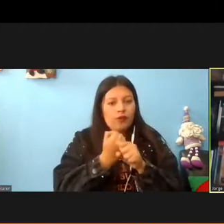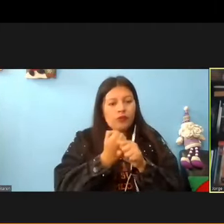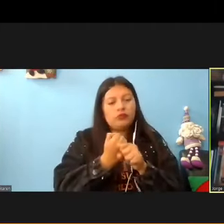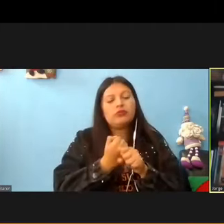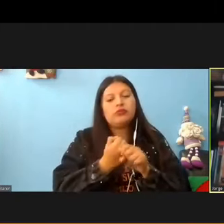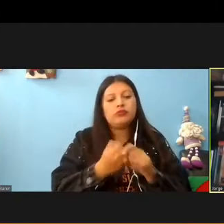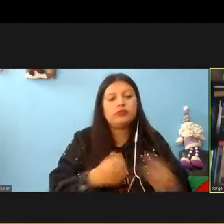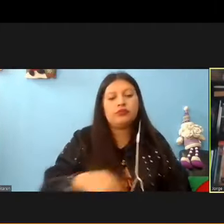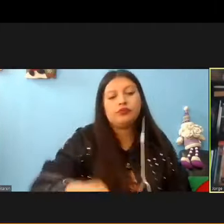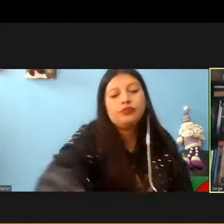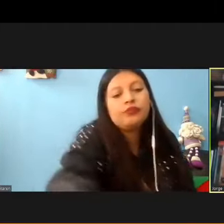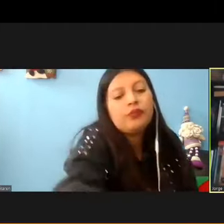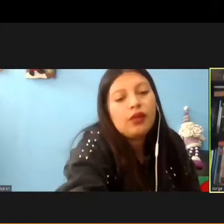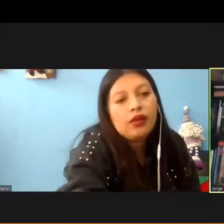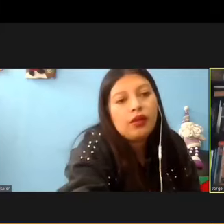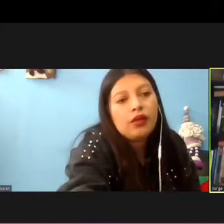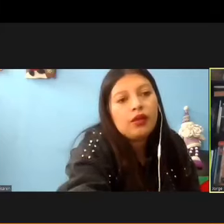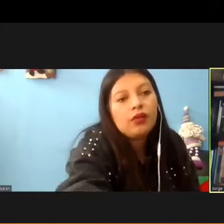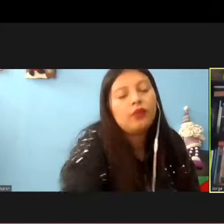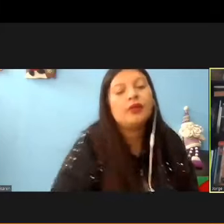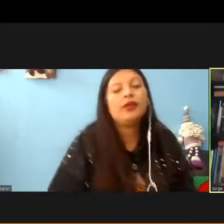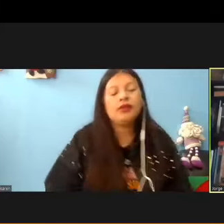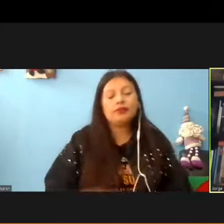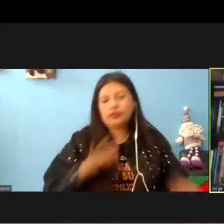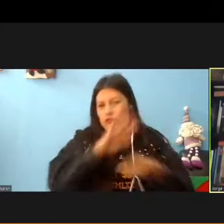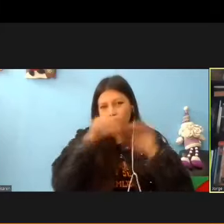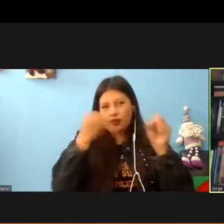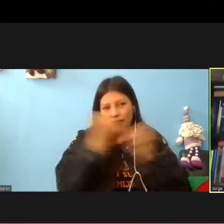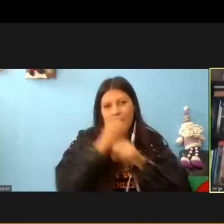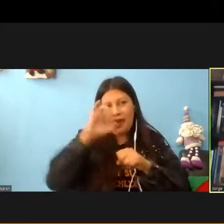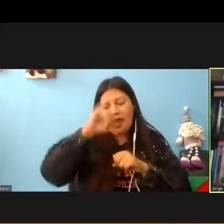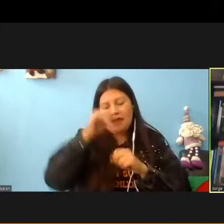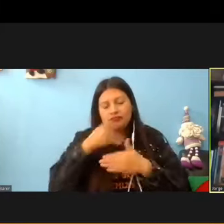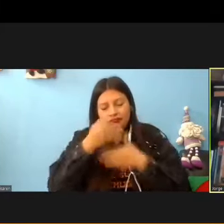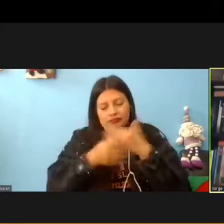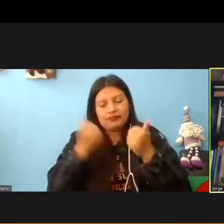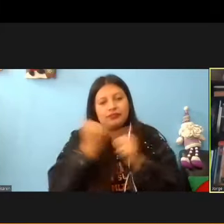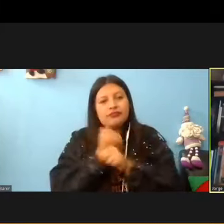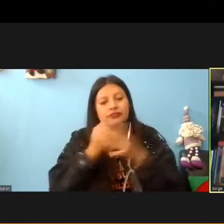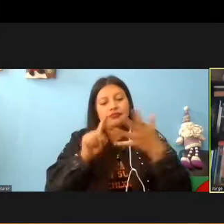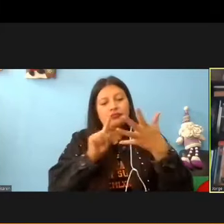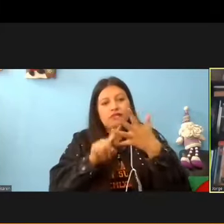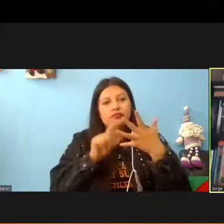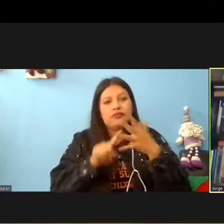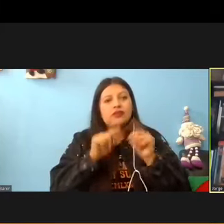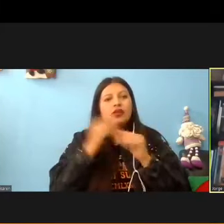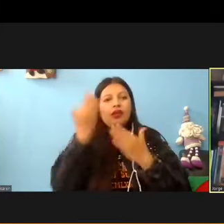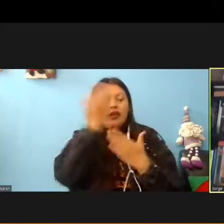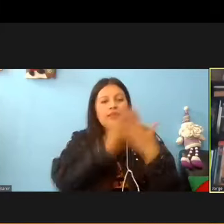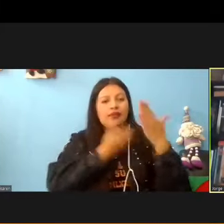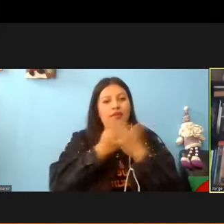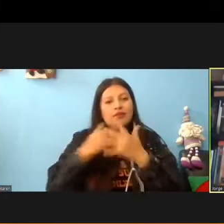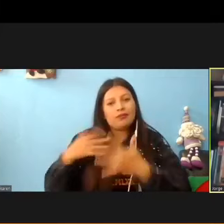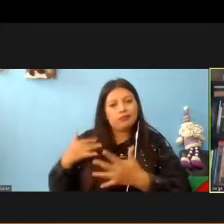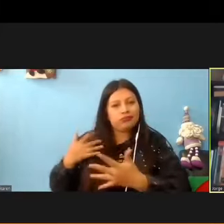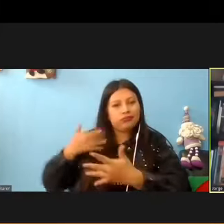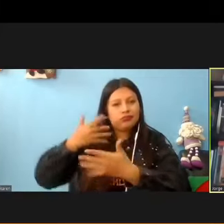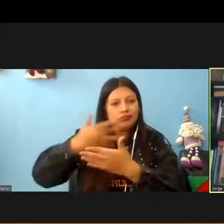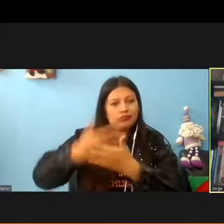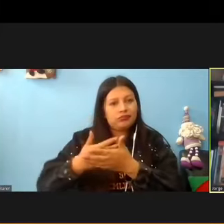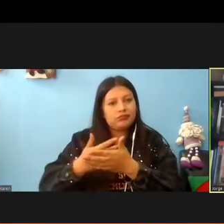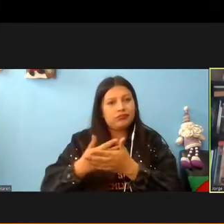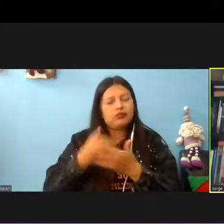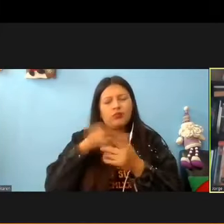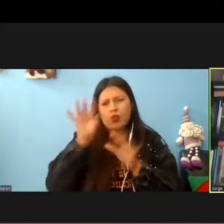dos jornadas en el eje, algunos elementos de análisis en la trayectoria que destaco